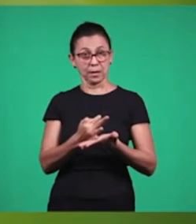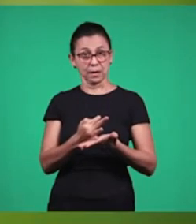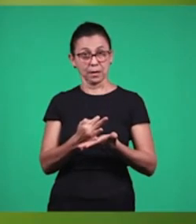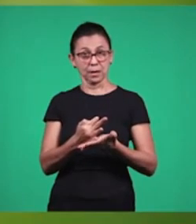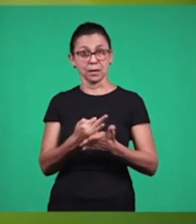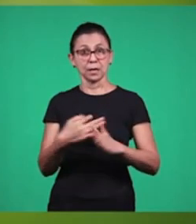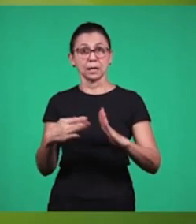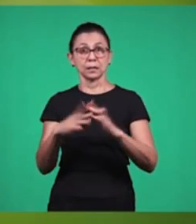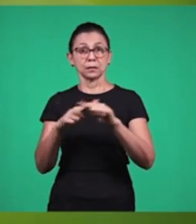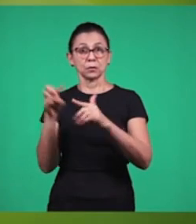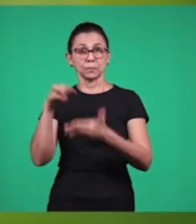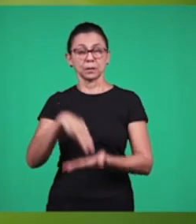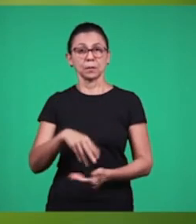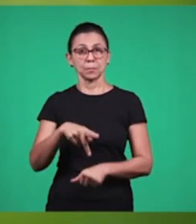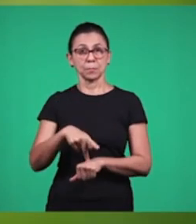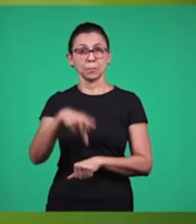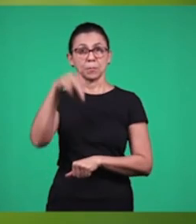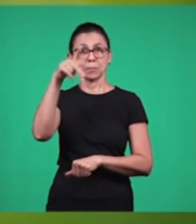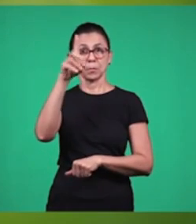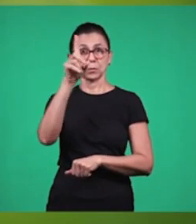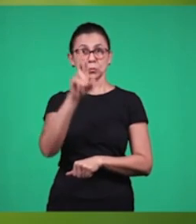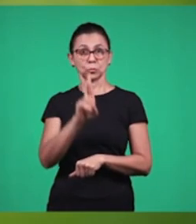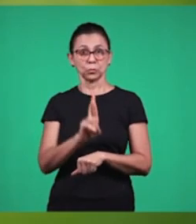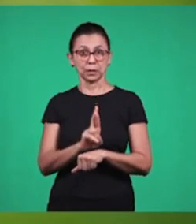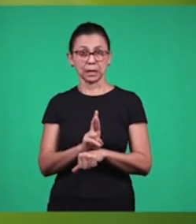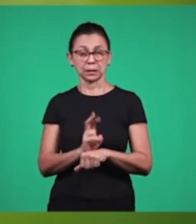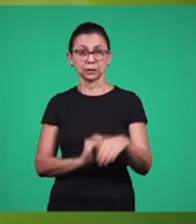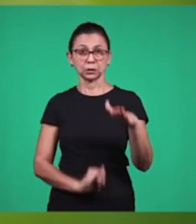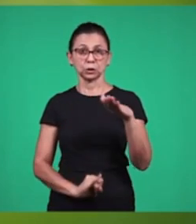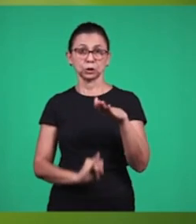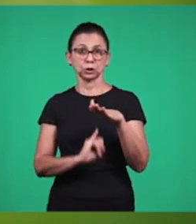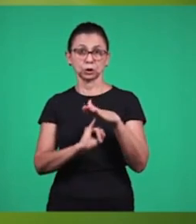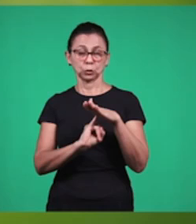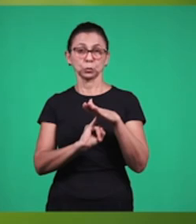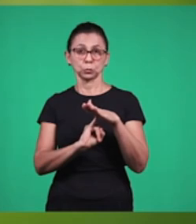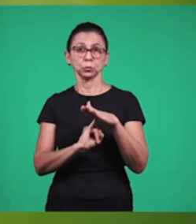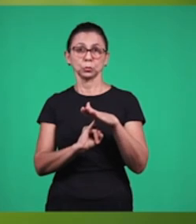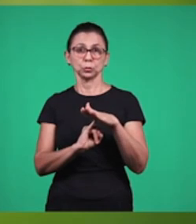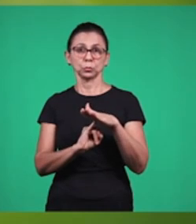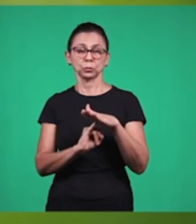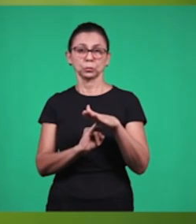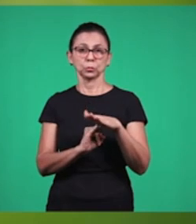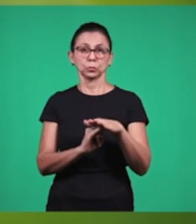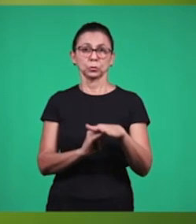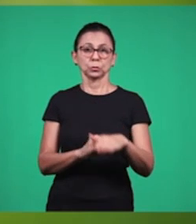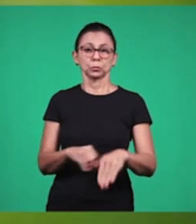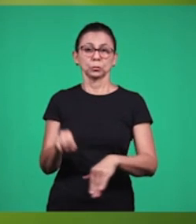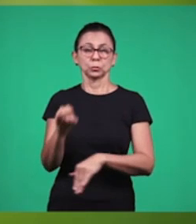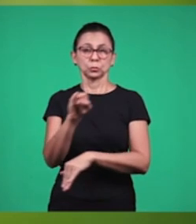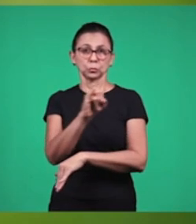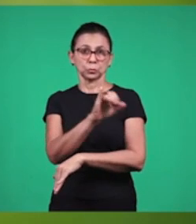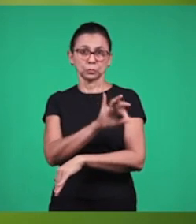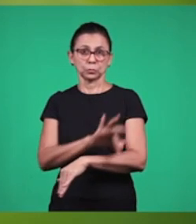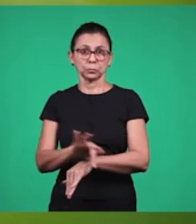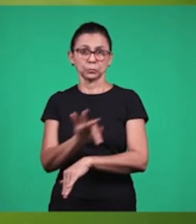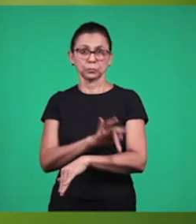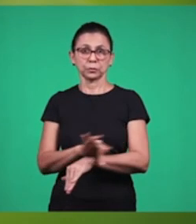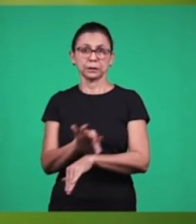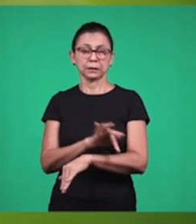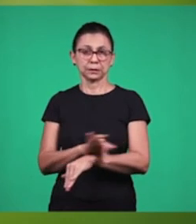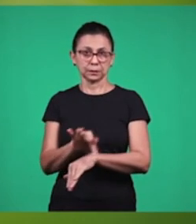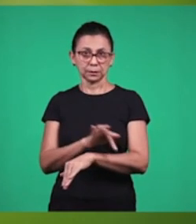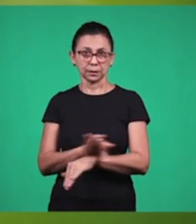Él tiene doctorado por el Instituto Nacional de Física Nuclear en Friesen, en Italia. Él